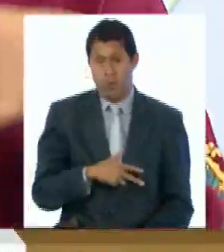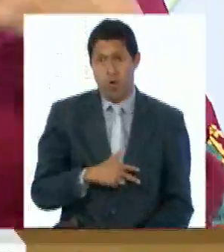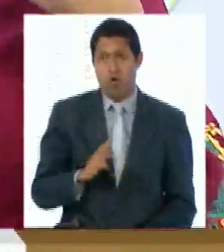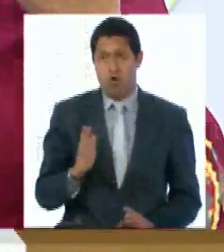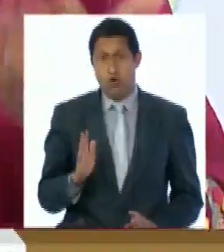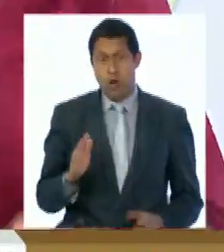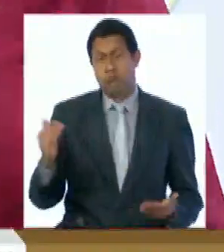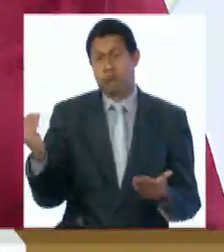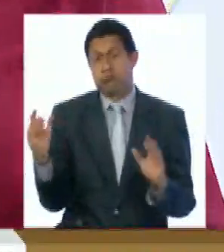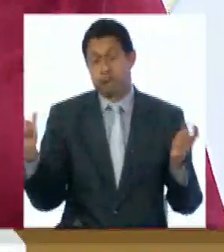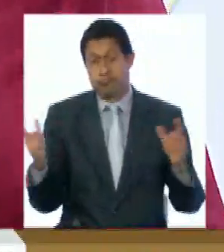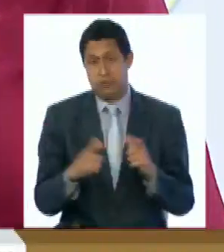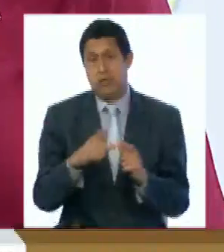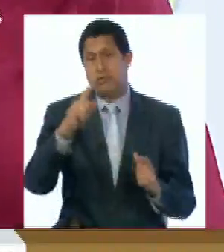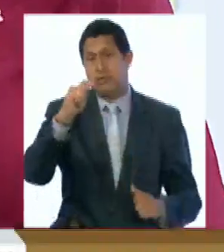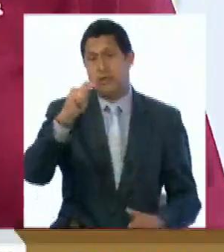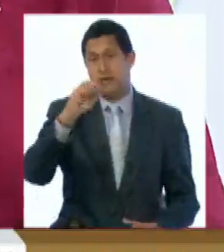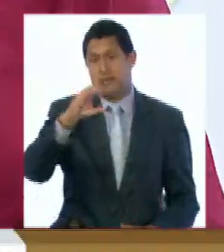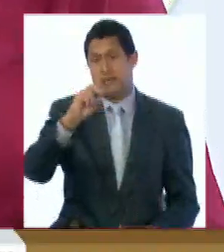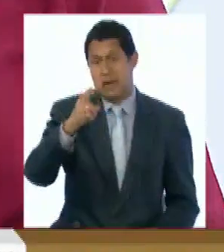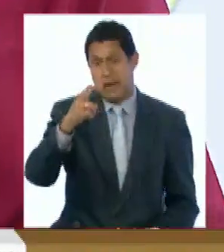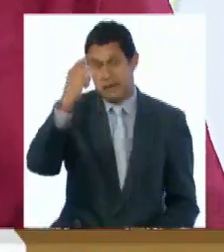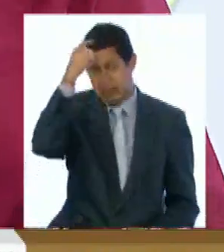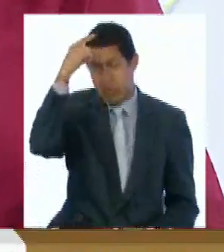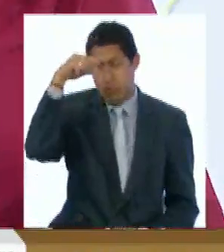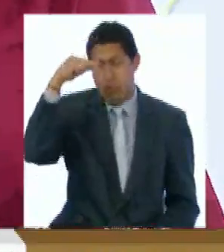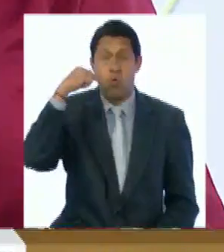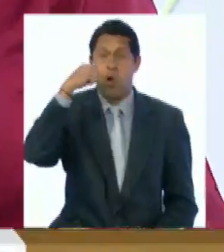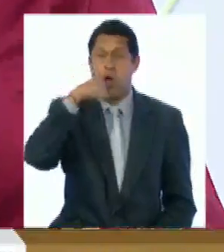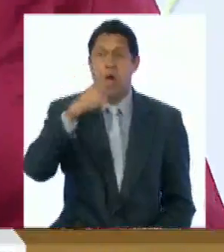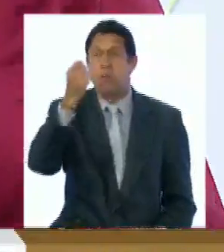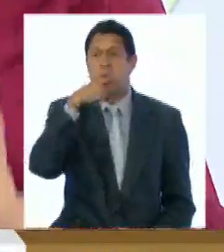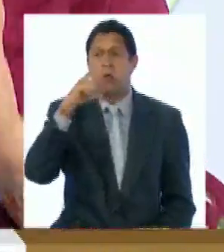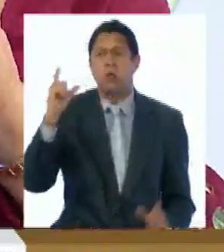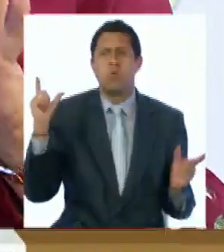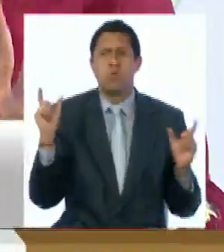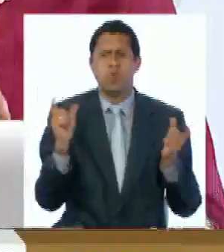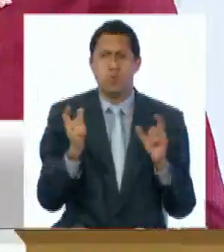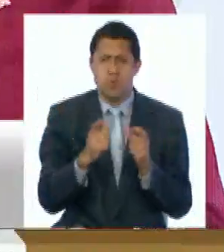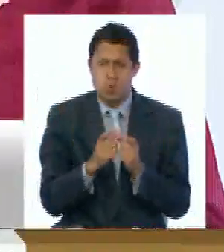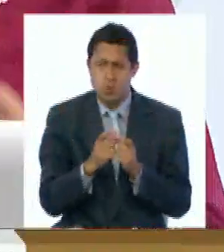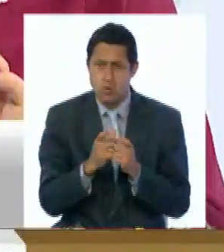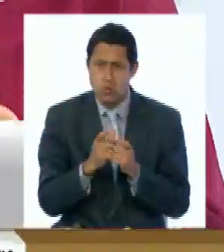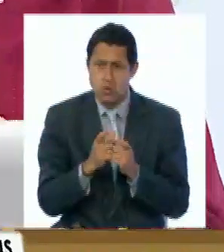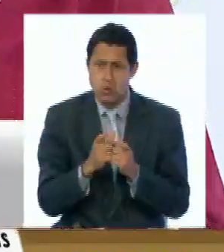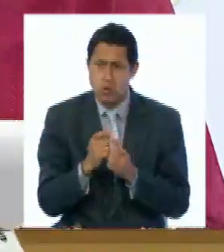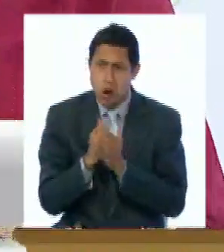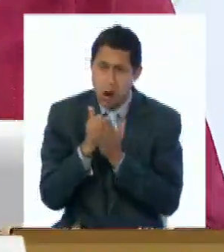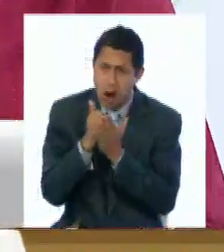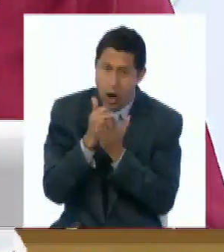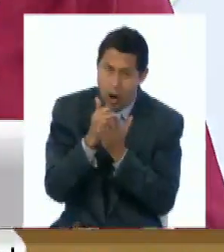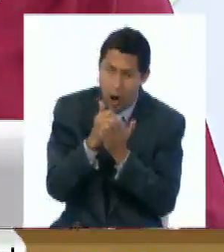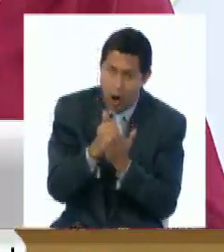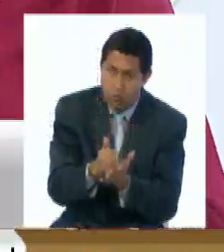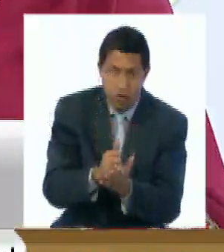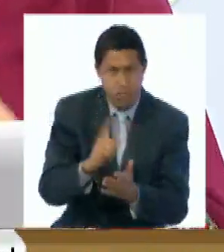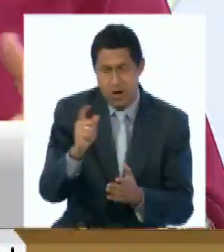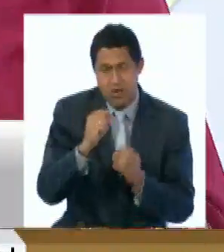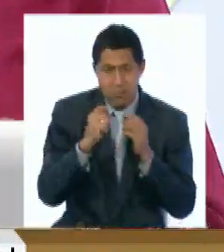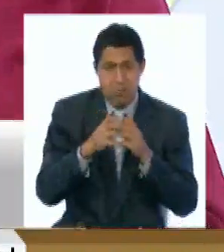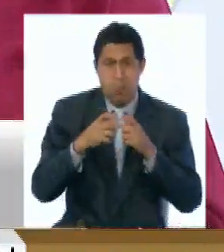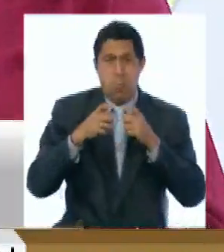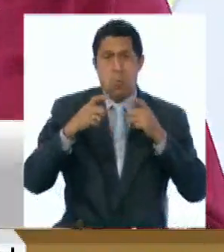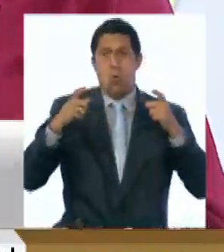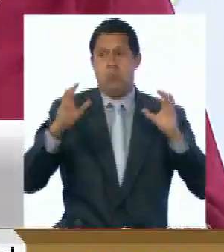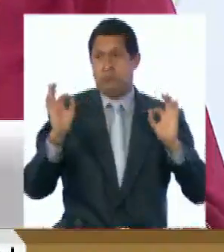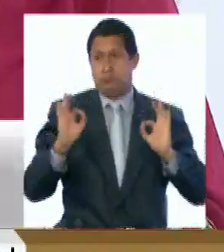la idea es suprimir la 13h que viene de la hipófisis que puede actuar como un factor de crecimiento y ayudará a que el nódulo no crezca o que no